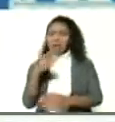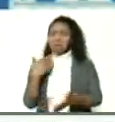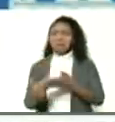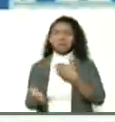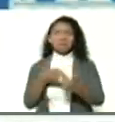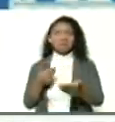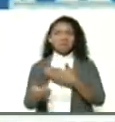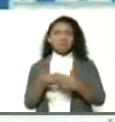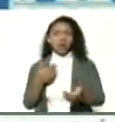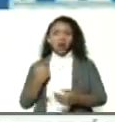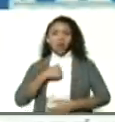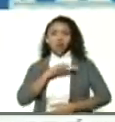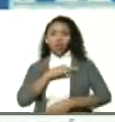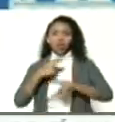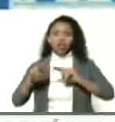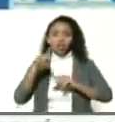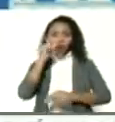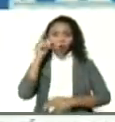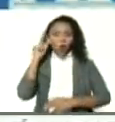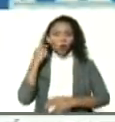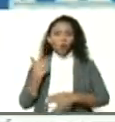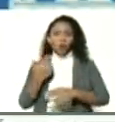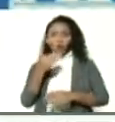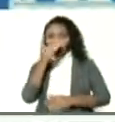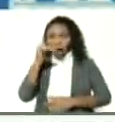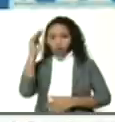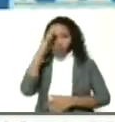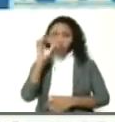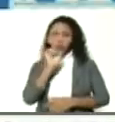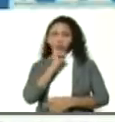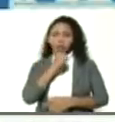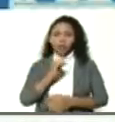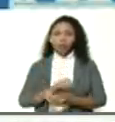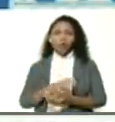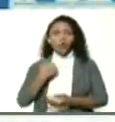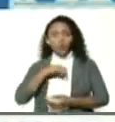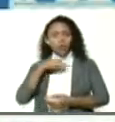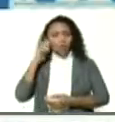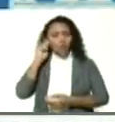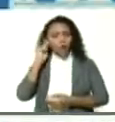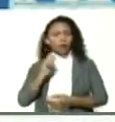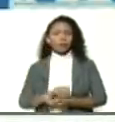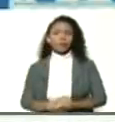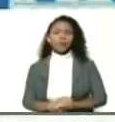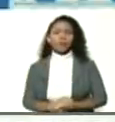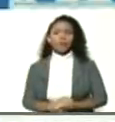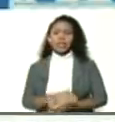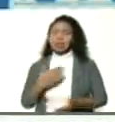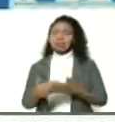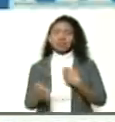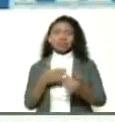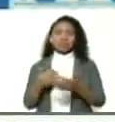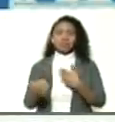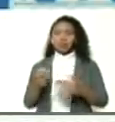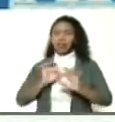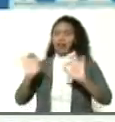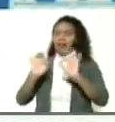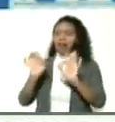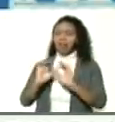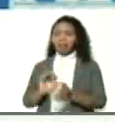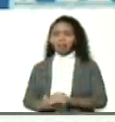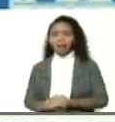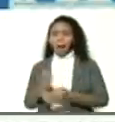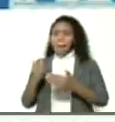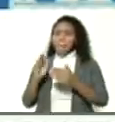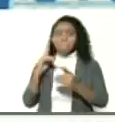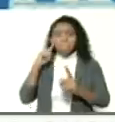importarle nuestros niños, nuestras niñas, nuestros adultos mayores, nuestras mujeres, sin importarle absolutamente nada, más